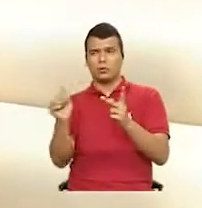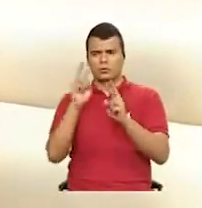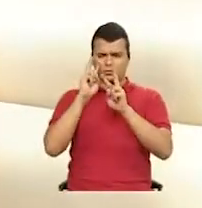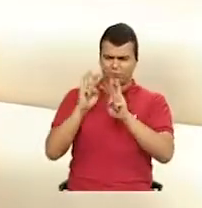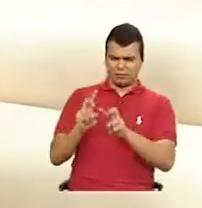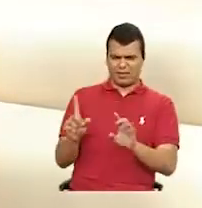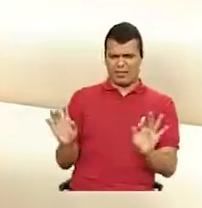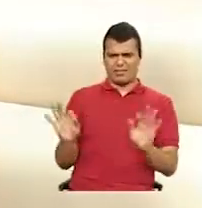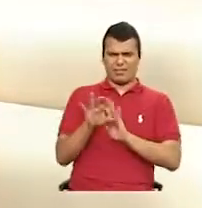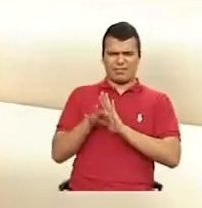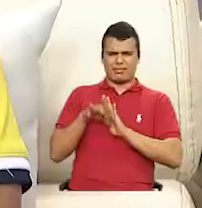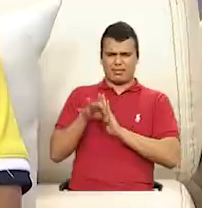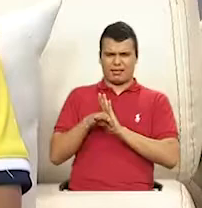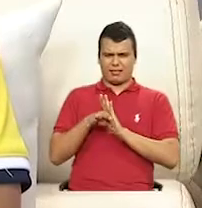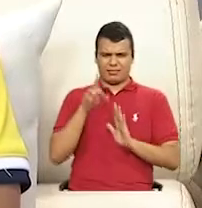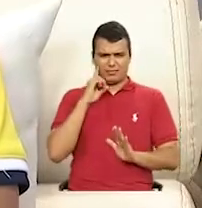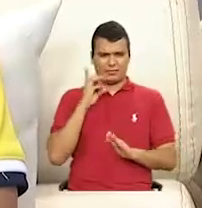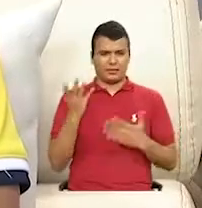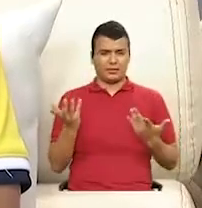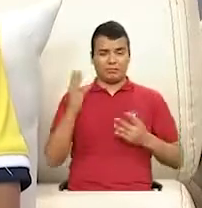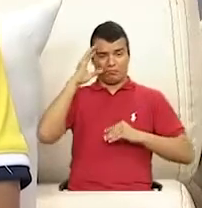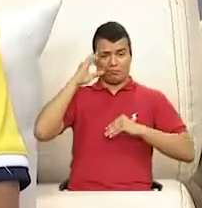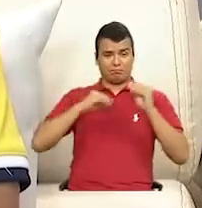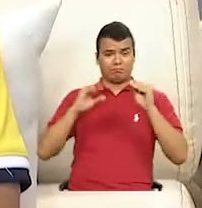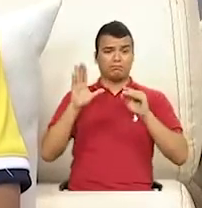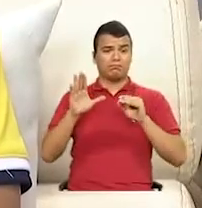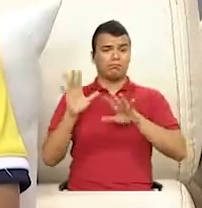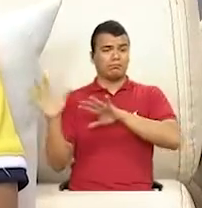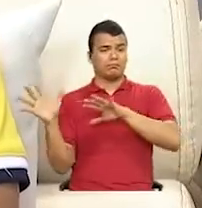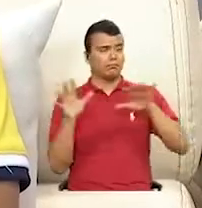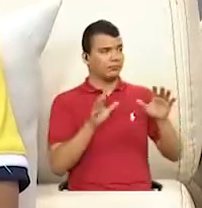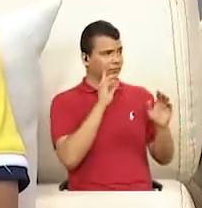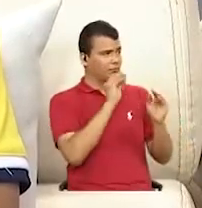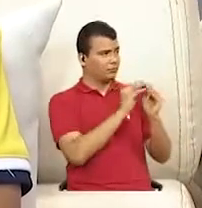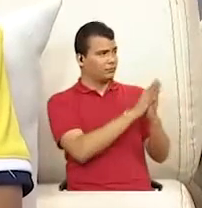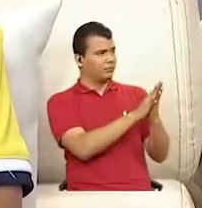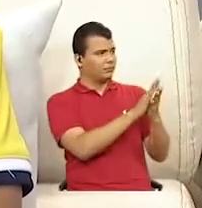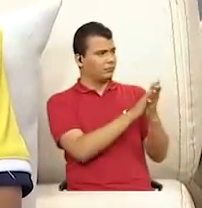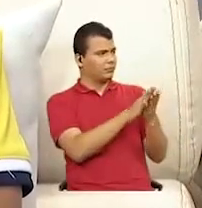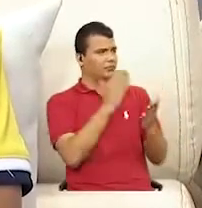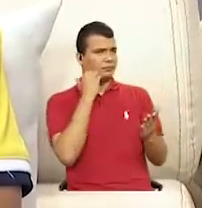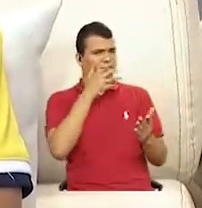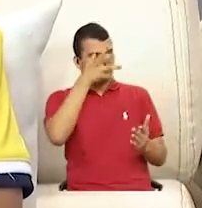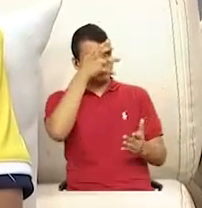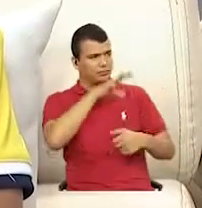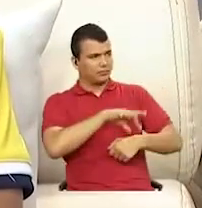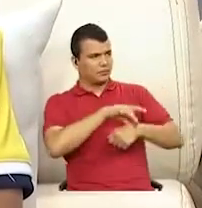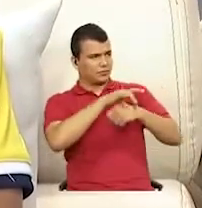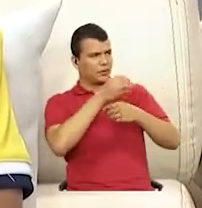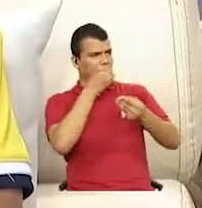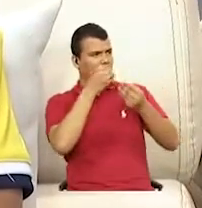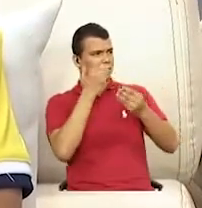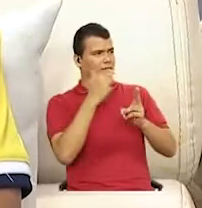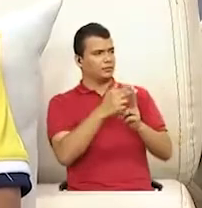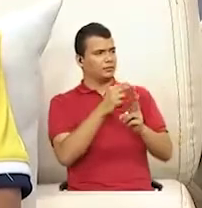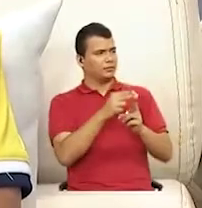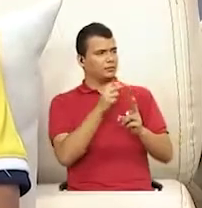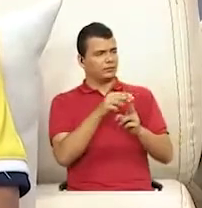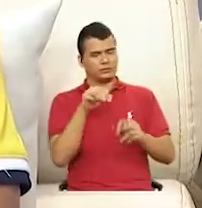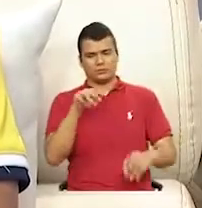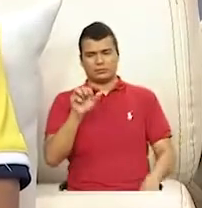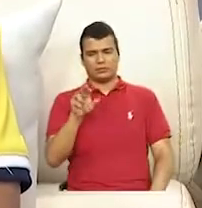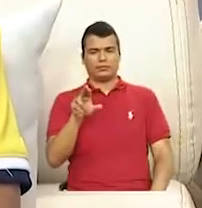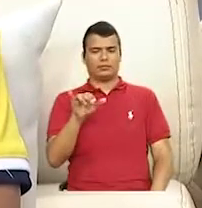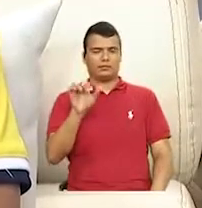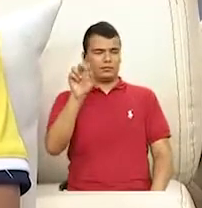de hecho yo acá tengo para compartirles también algo que comenta una nutricionista mexicana, ella se llama Marian